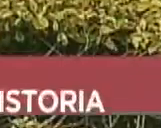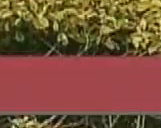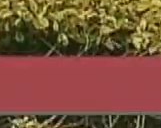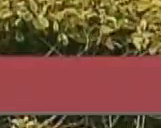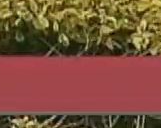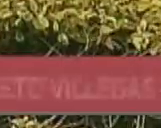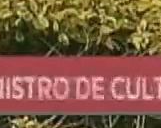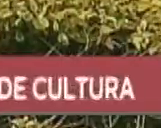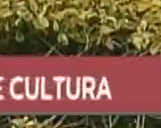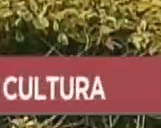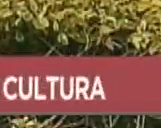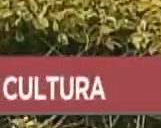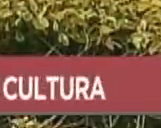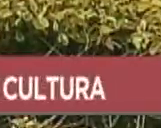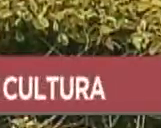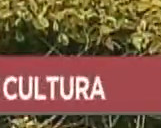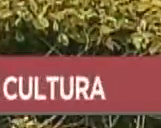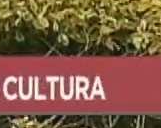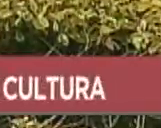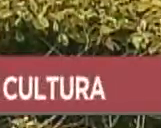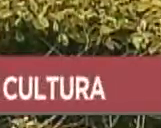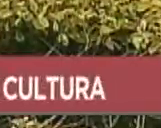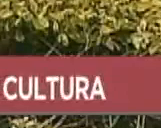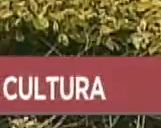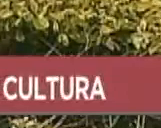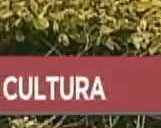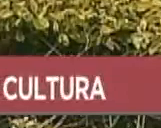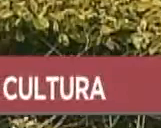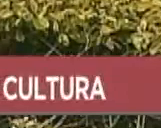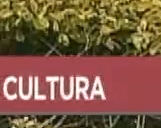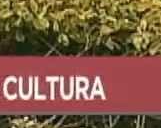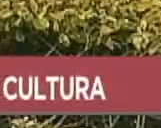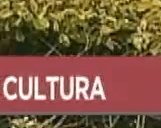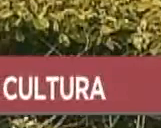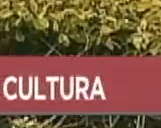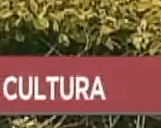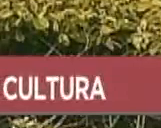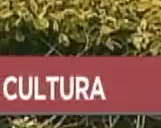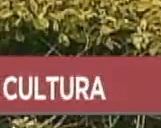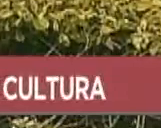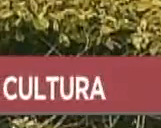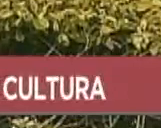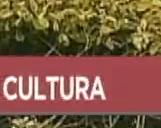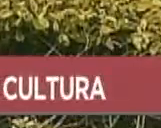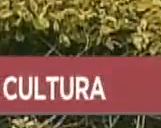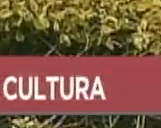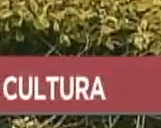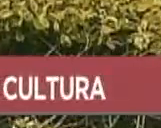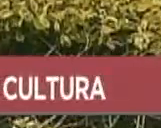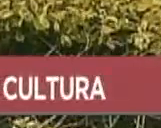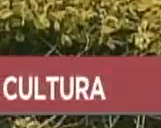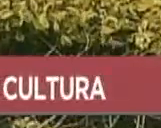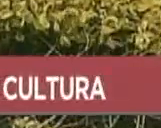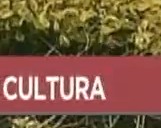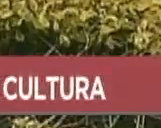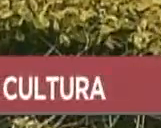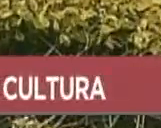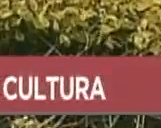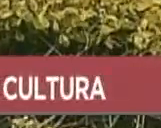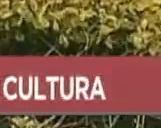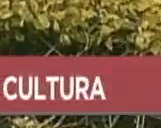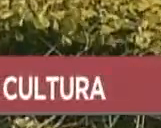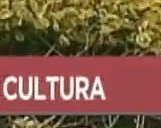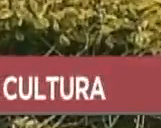es la decimosexta edición del congreso nacional de historia y el tercer congreso internacional de historia que confluyen en esta